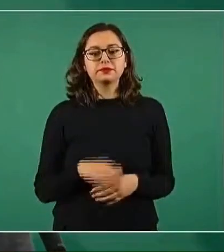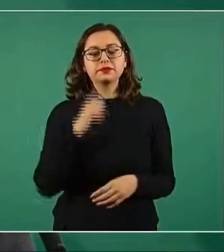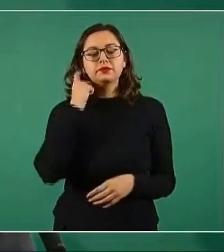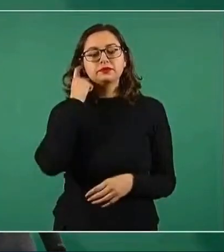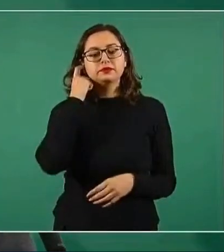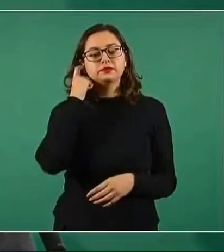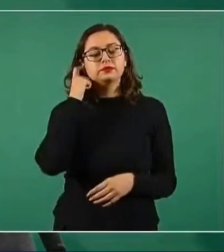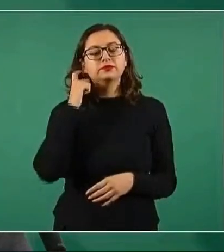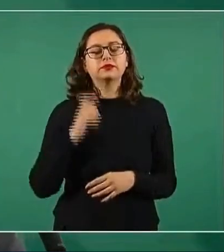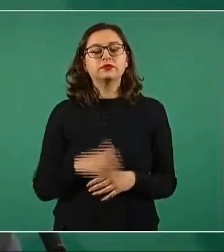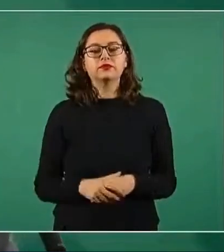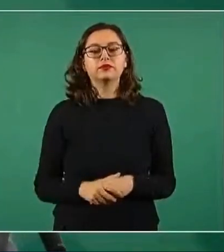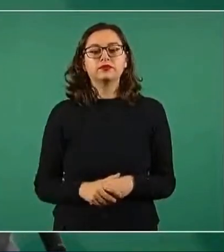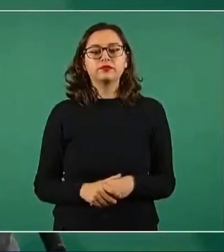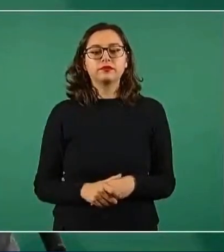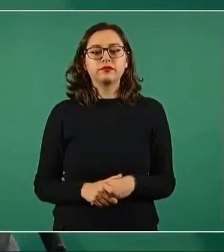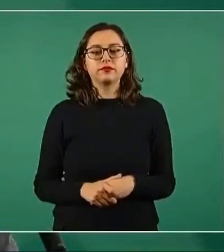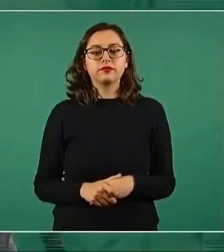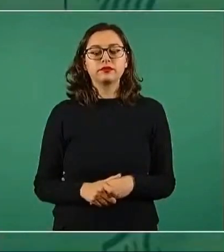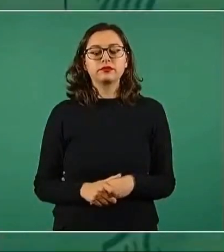terminar la planta de